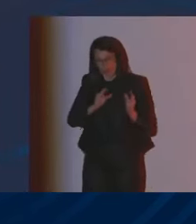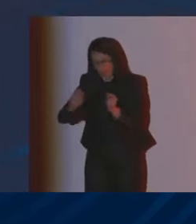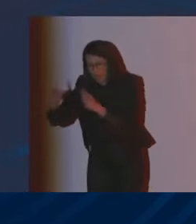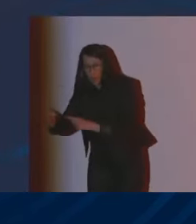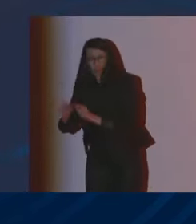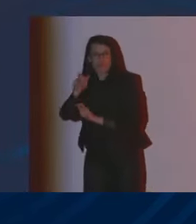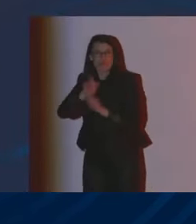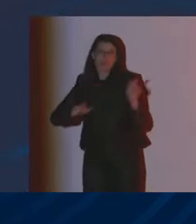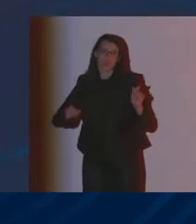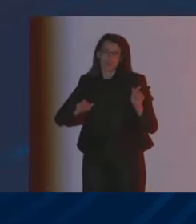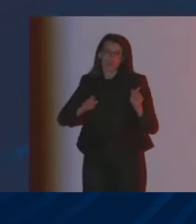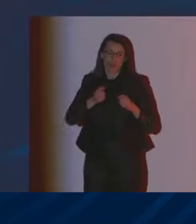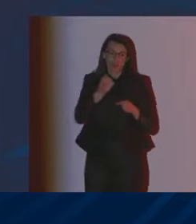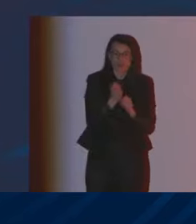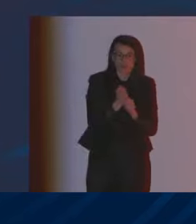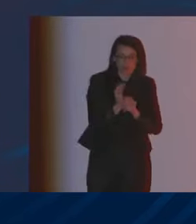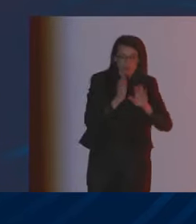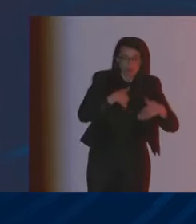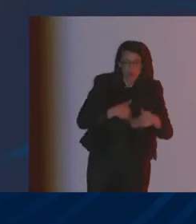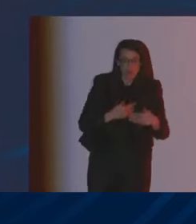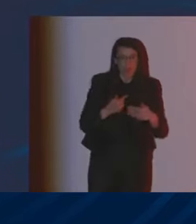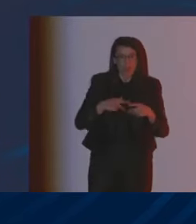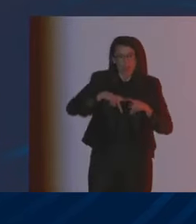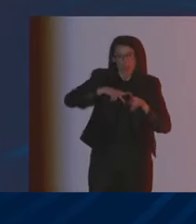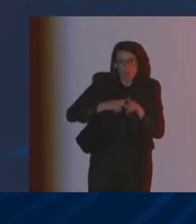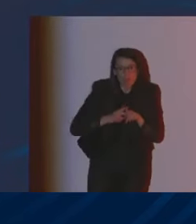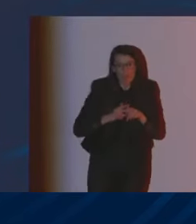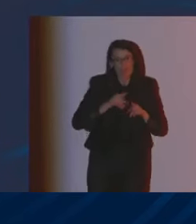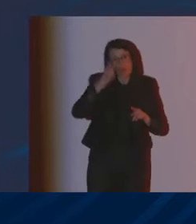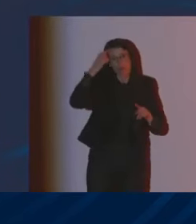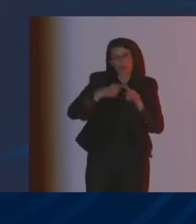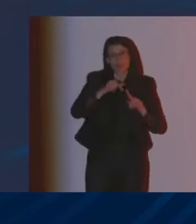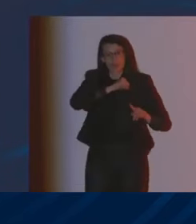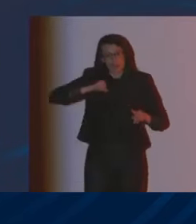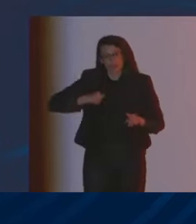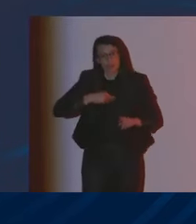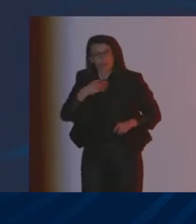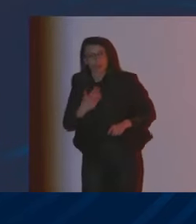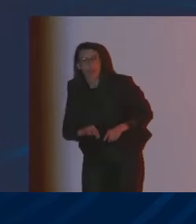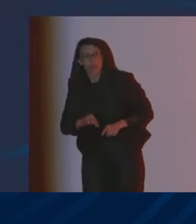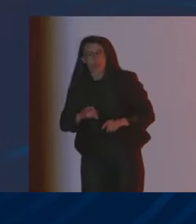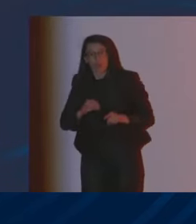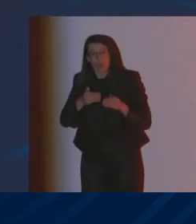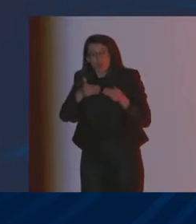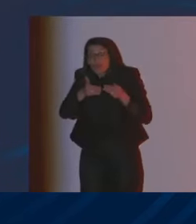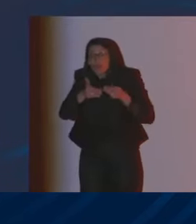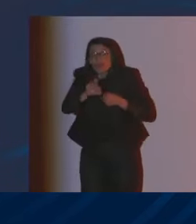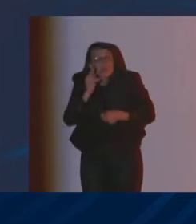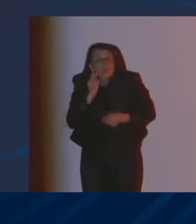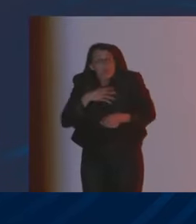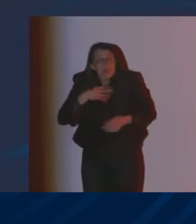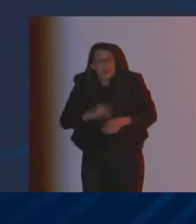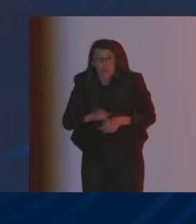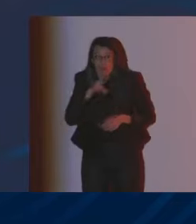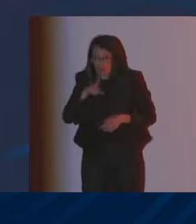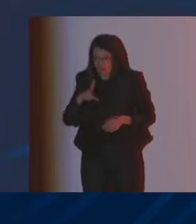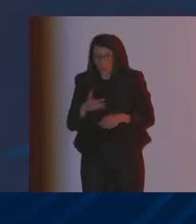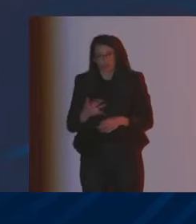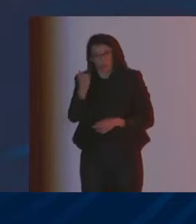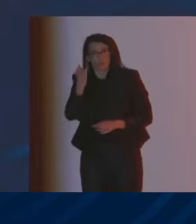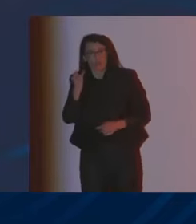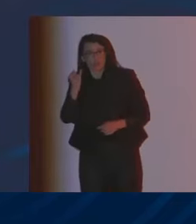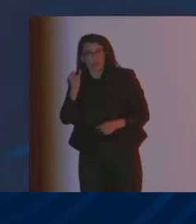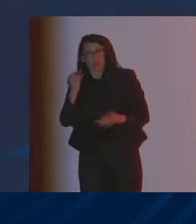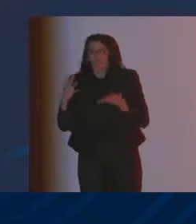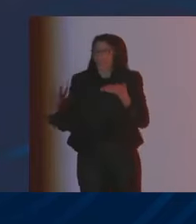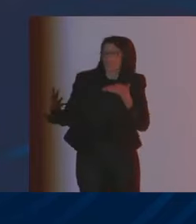del mercado laboral, para que puedan valerse por sí mismas y vislumbrar un futuro que les corresponde por derecho. Todo esto sin olvidarnos